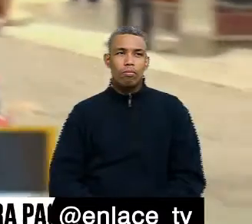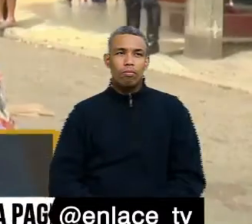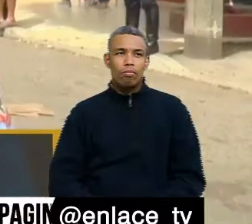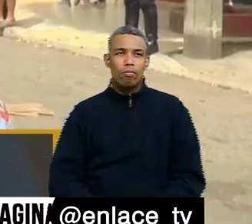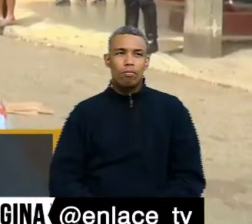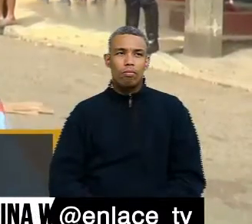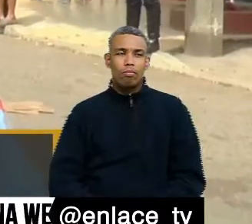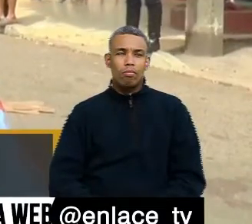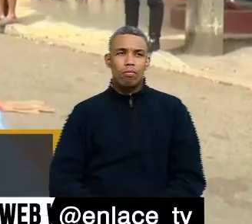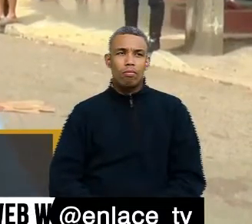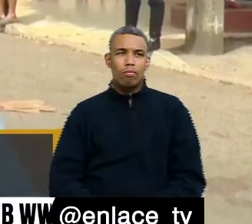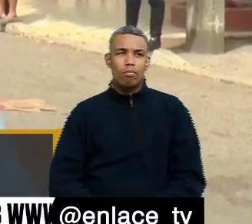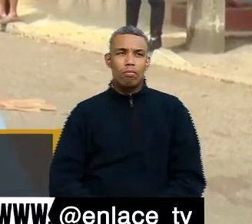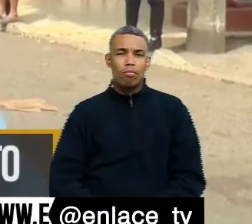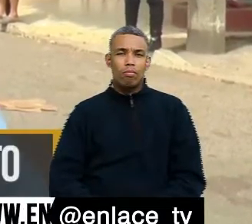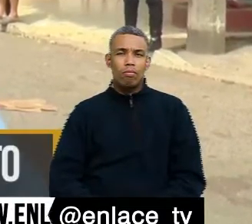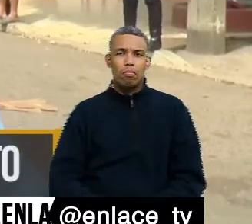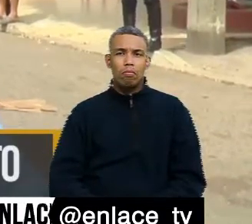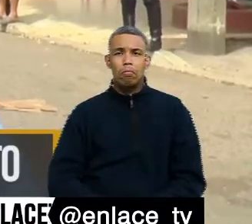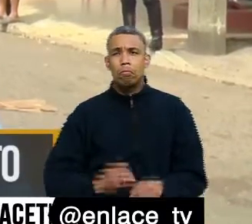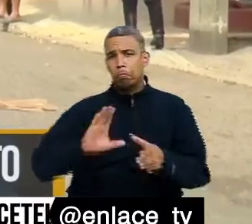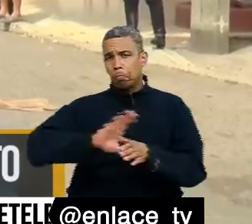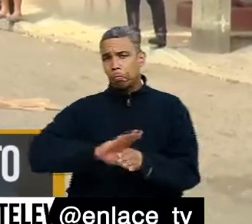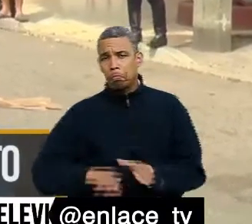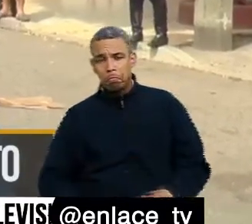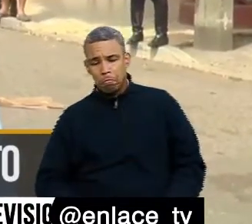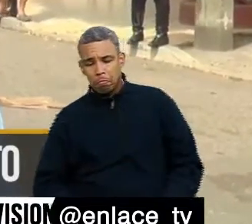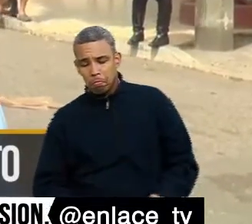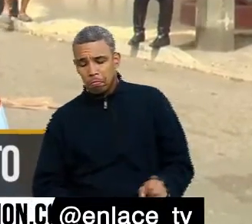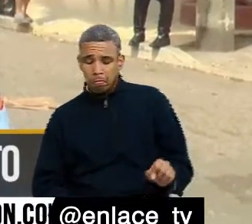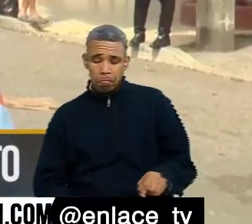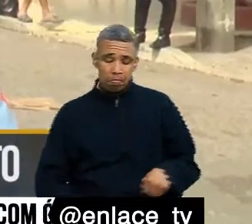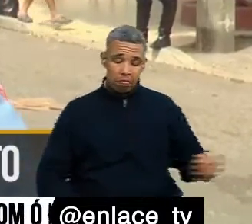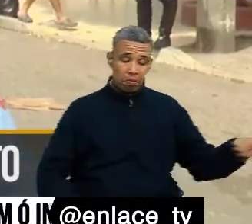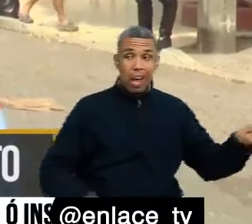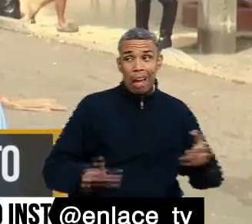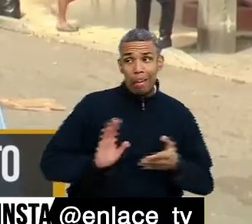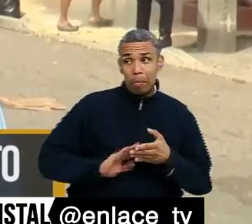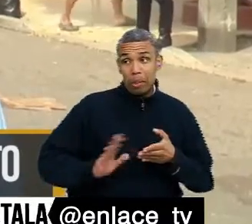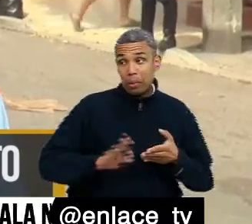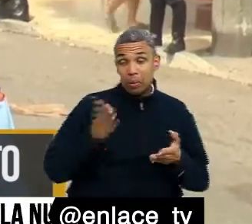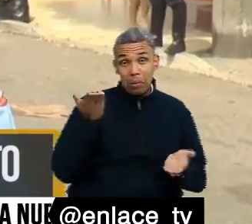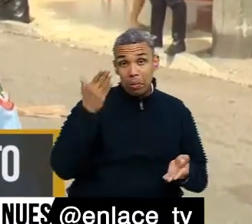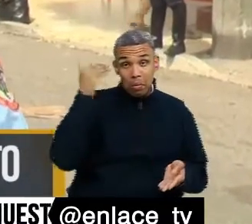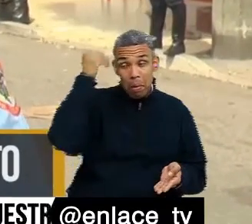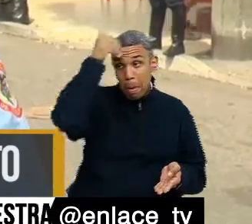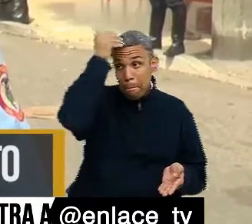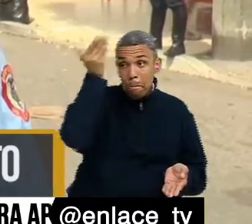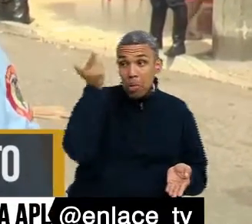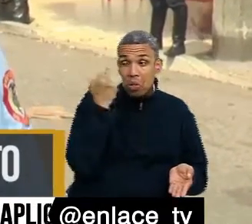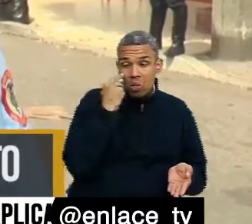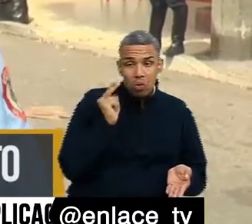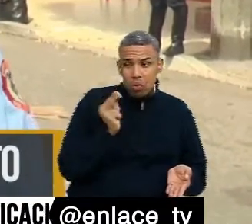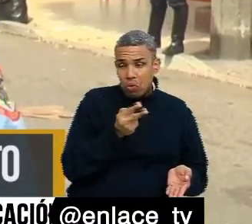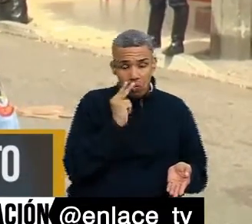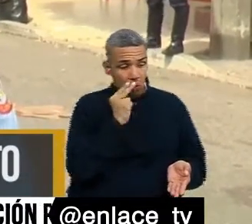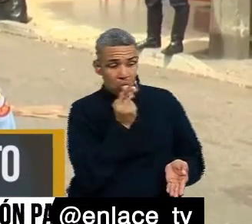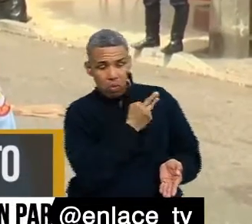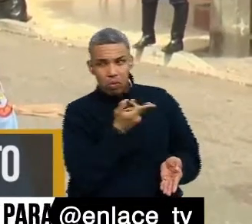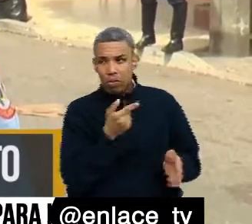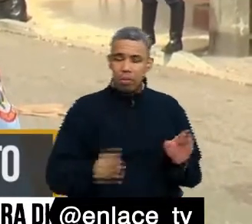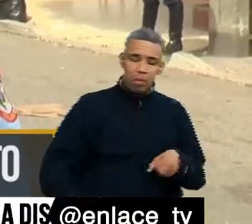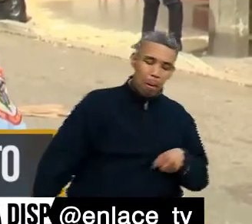Y en el momento de abrir la puerta, porque él aduce que no lo vio por el espejo retrovisor, y en el momento que abre la puerta aparece